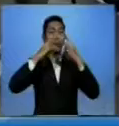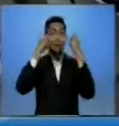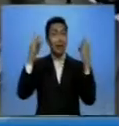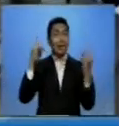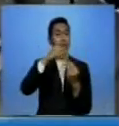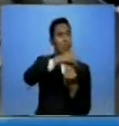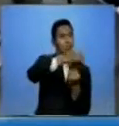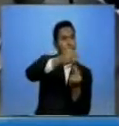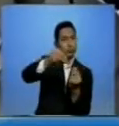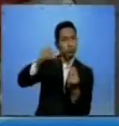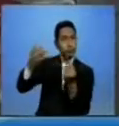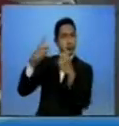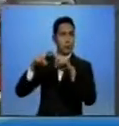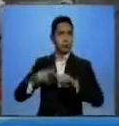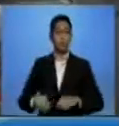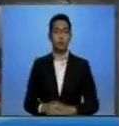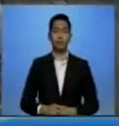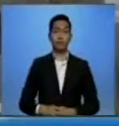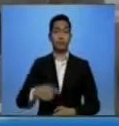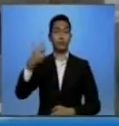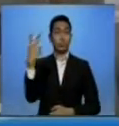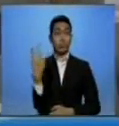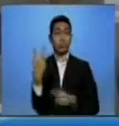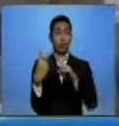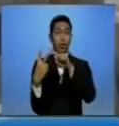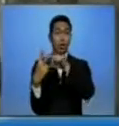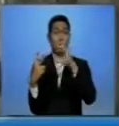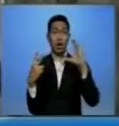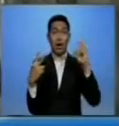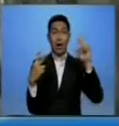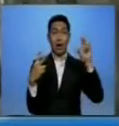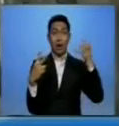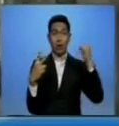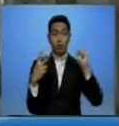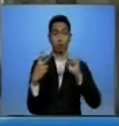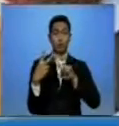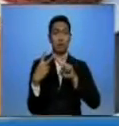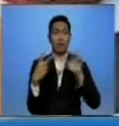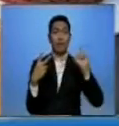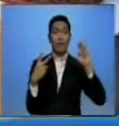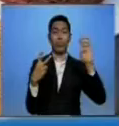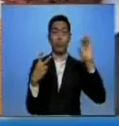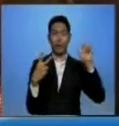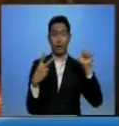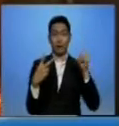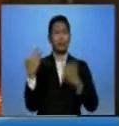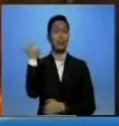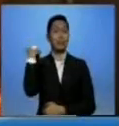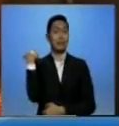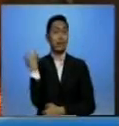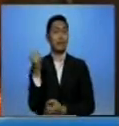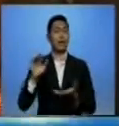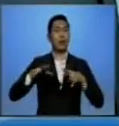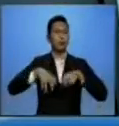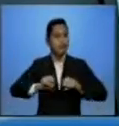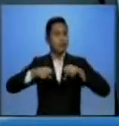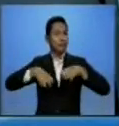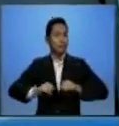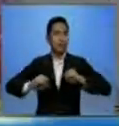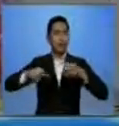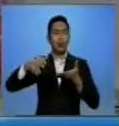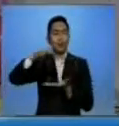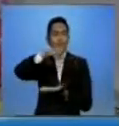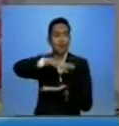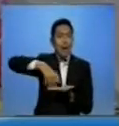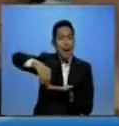genera. Carlos y de Andrea son emprendedores. Empezaron hace casi un año una pastelería boutique con pasteles temáticos. Su sueño